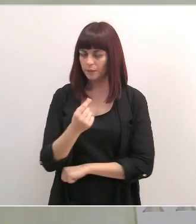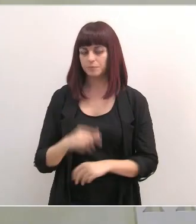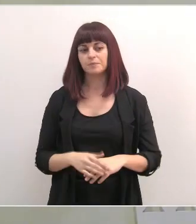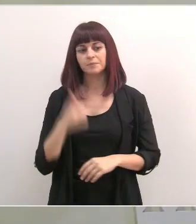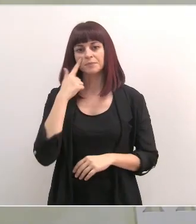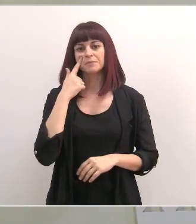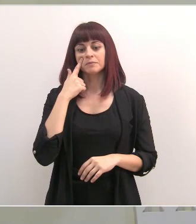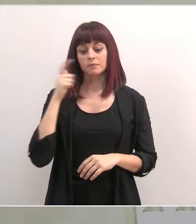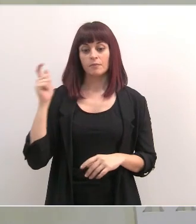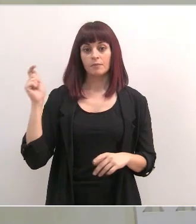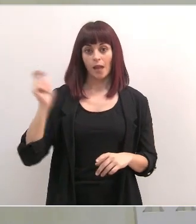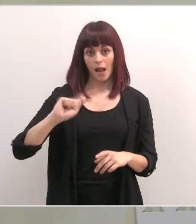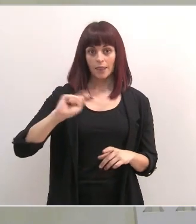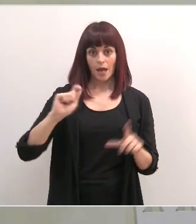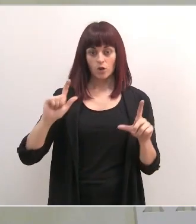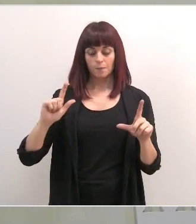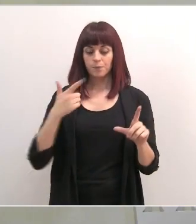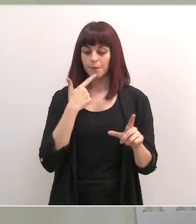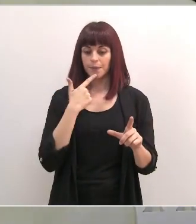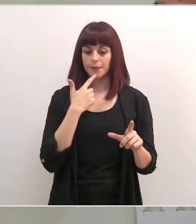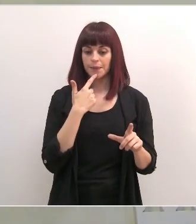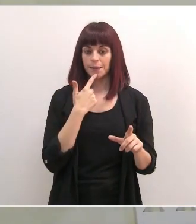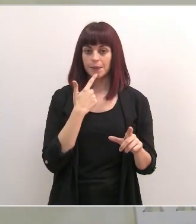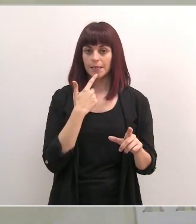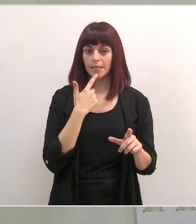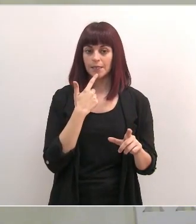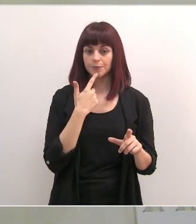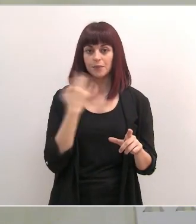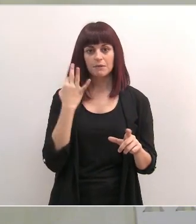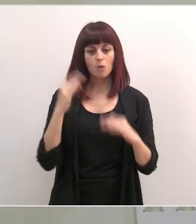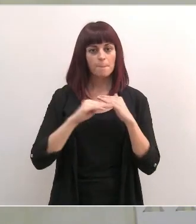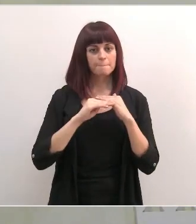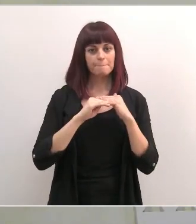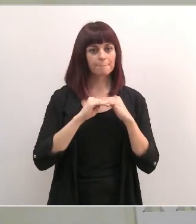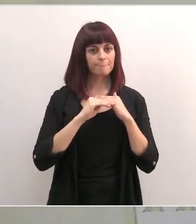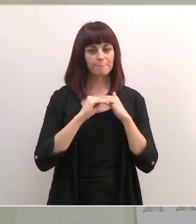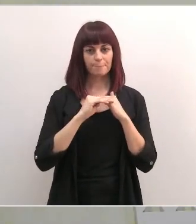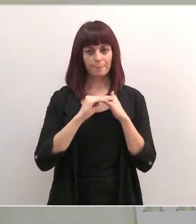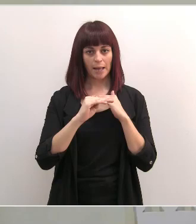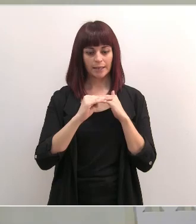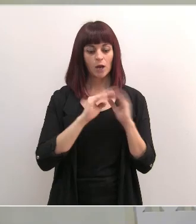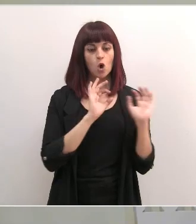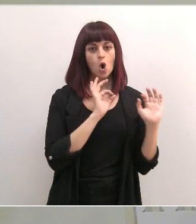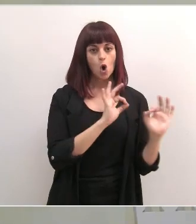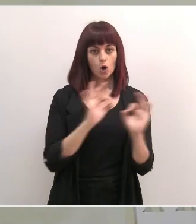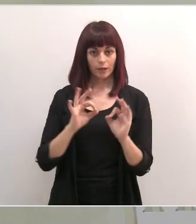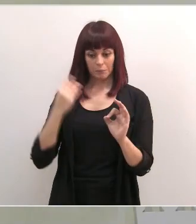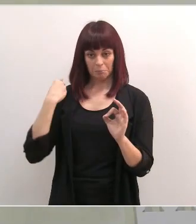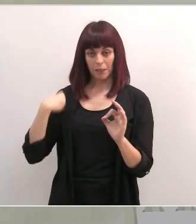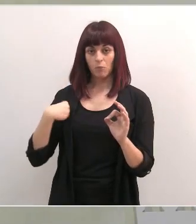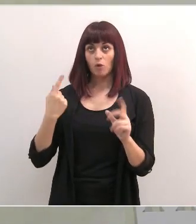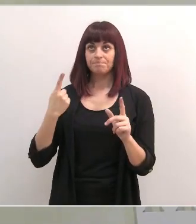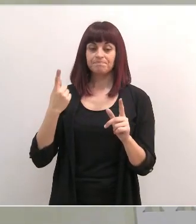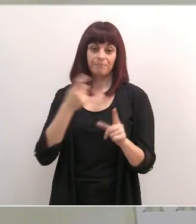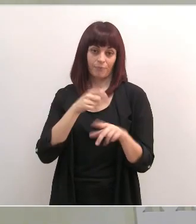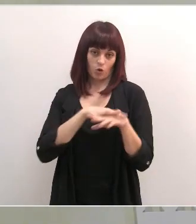está estipulado que si tenemos eso iremos incorporando. Lo que pasa es que hay que mantener siempre el orden que se estipuló a nivel